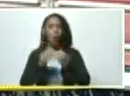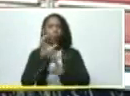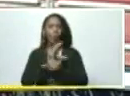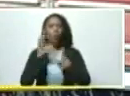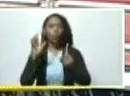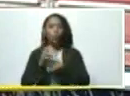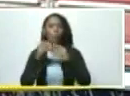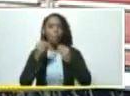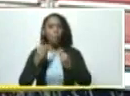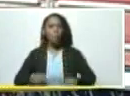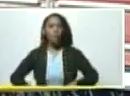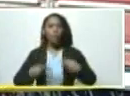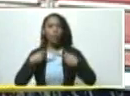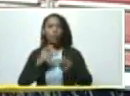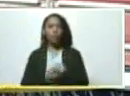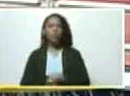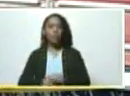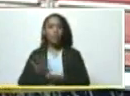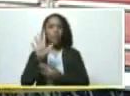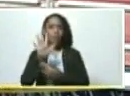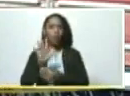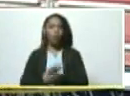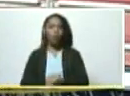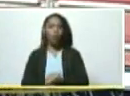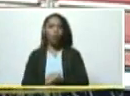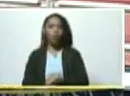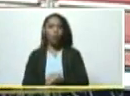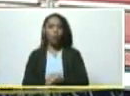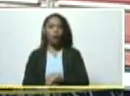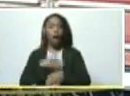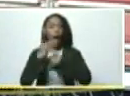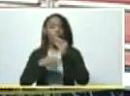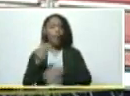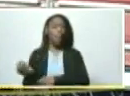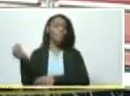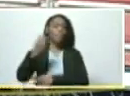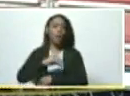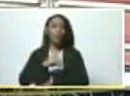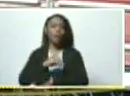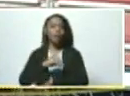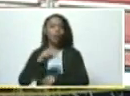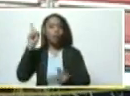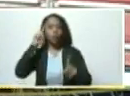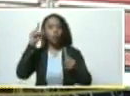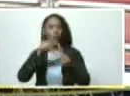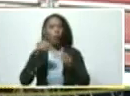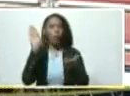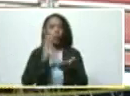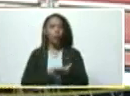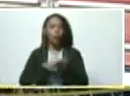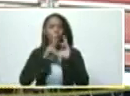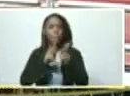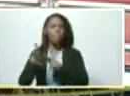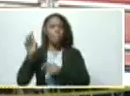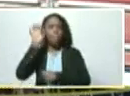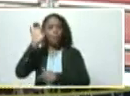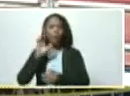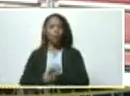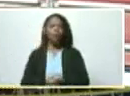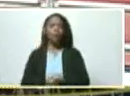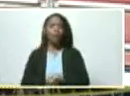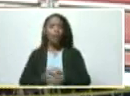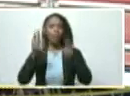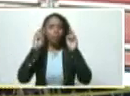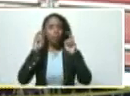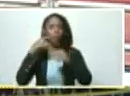cultura para la vida. 5. Afianzar aún más las metas establecidas en el Plan de la Patria en